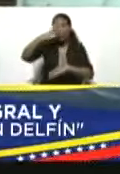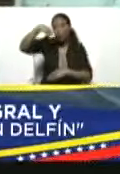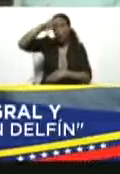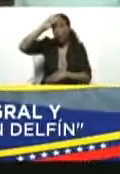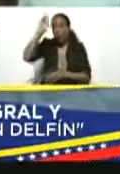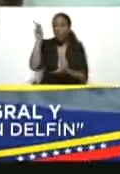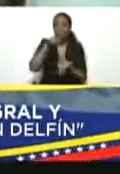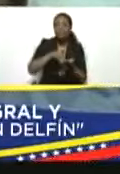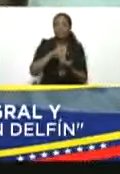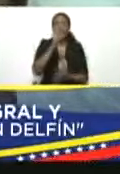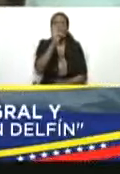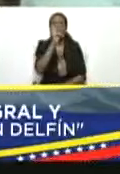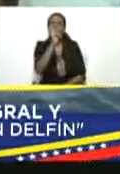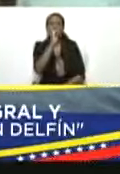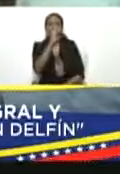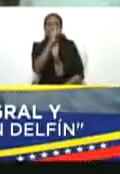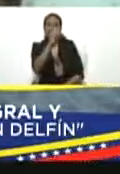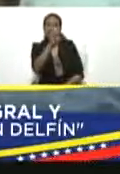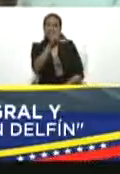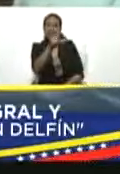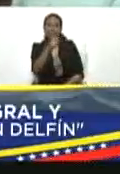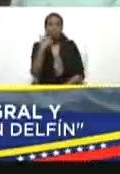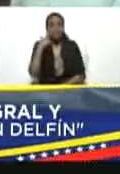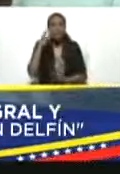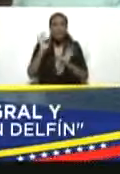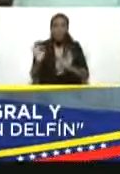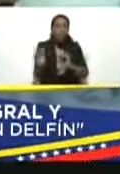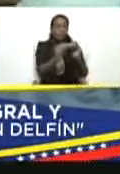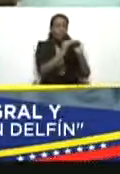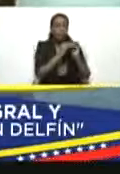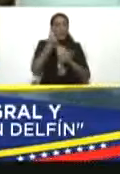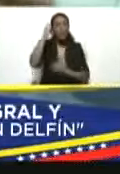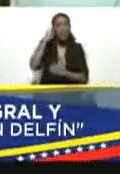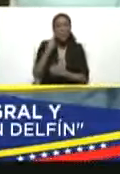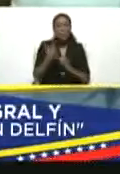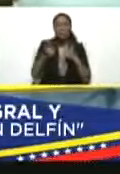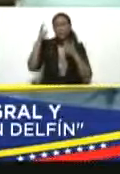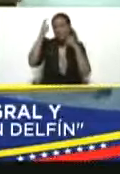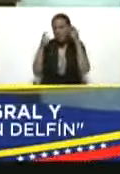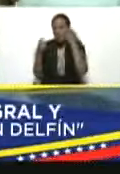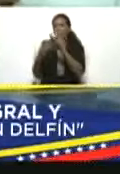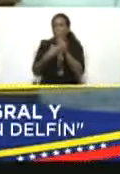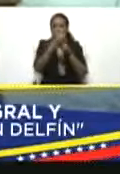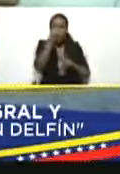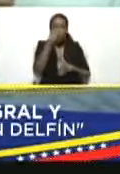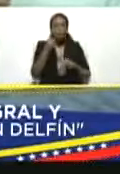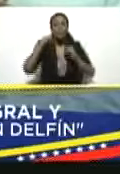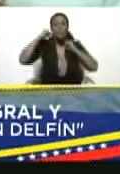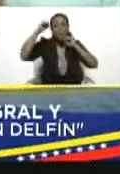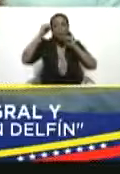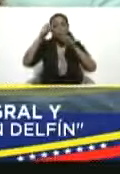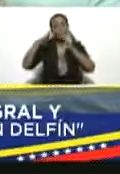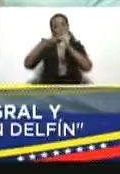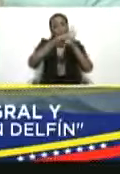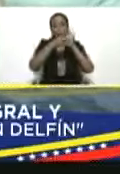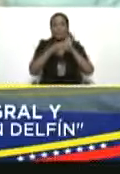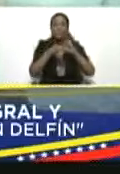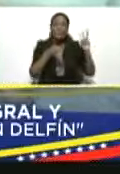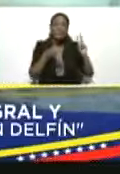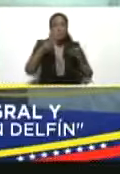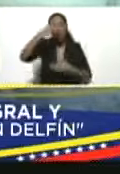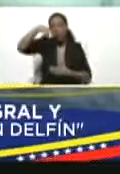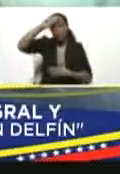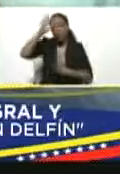decir Fidel Martí Raúl es decir Bolívar es decir Chávez es decir patria grande Unidos por